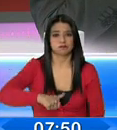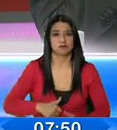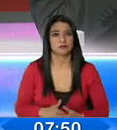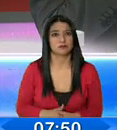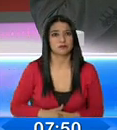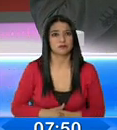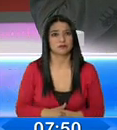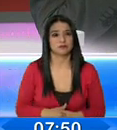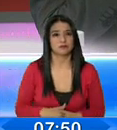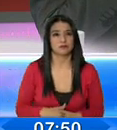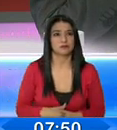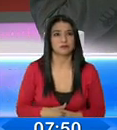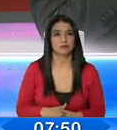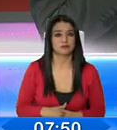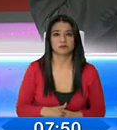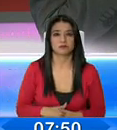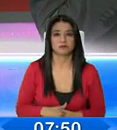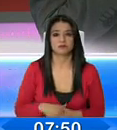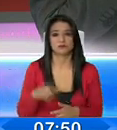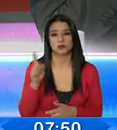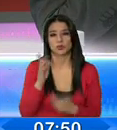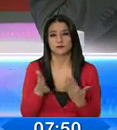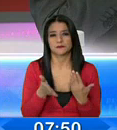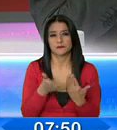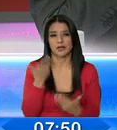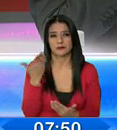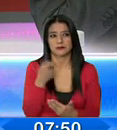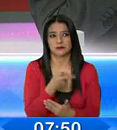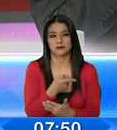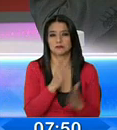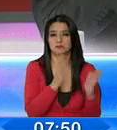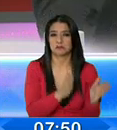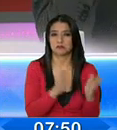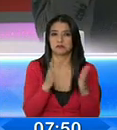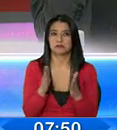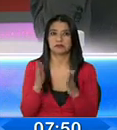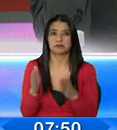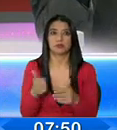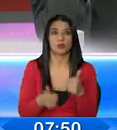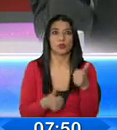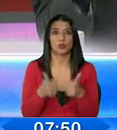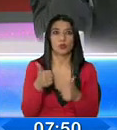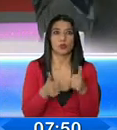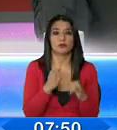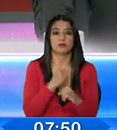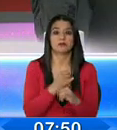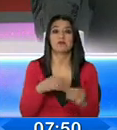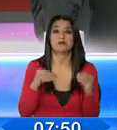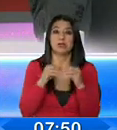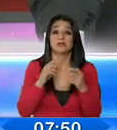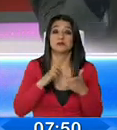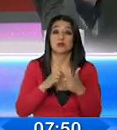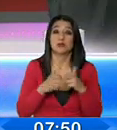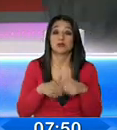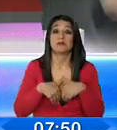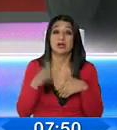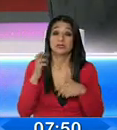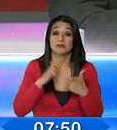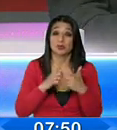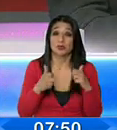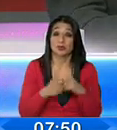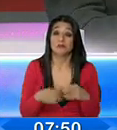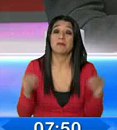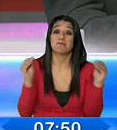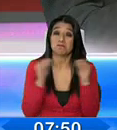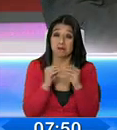No es tampoco fácil establecer esa categorización. Lamentablemente. Pero la que mayores problemas tiene, señor Contralor, o donde más